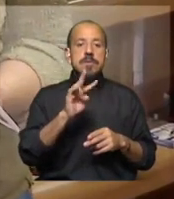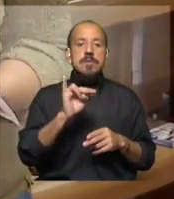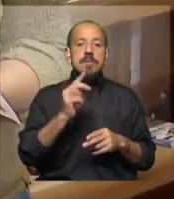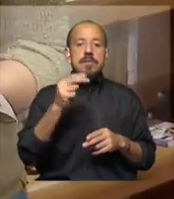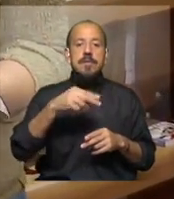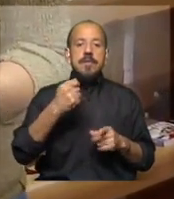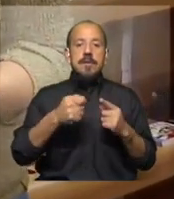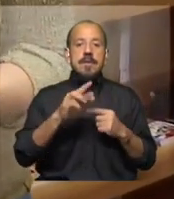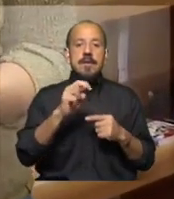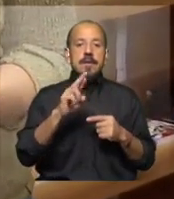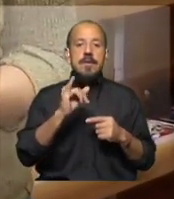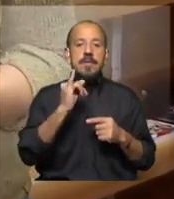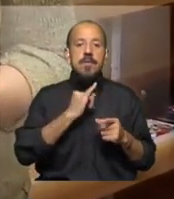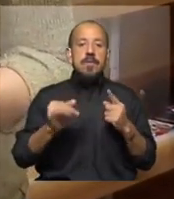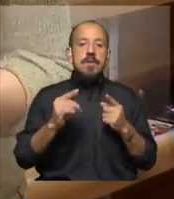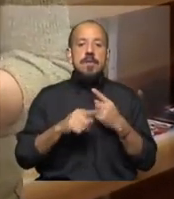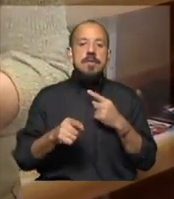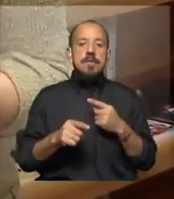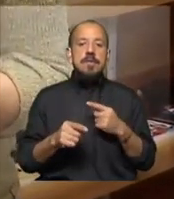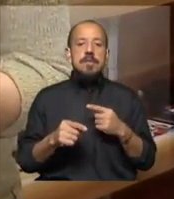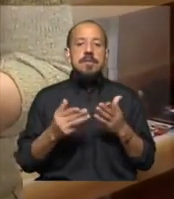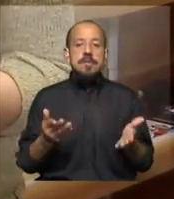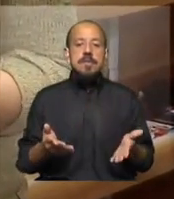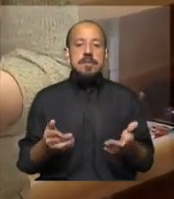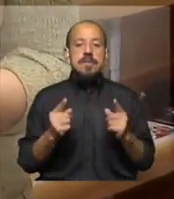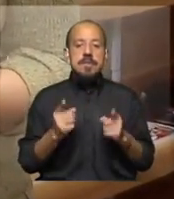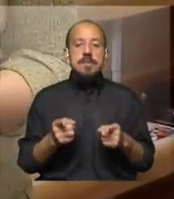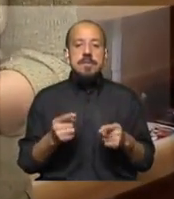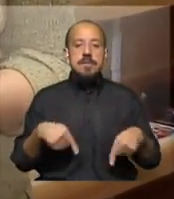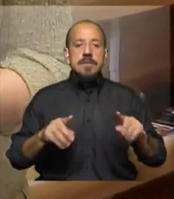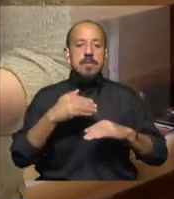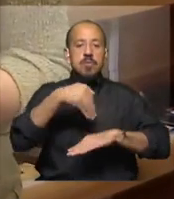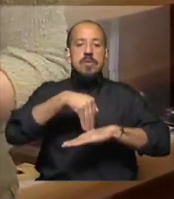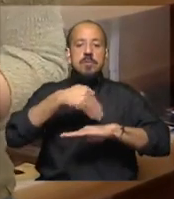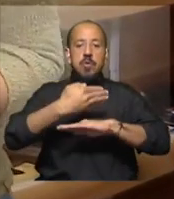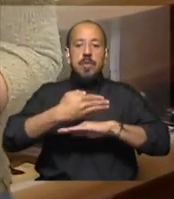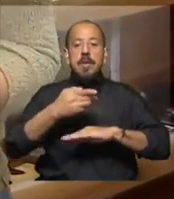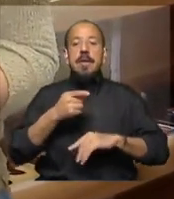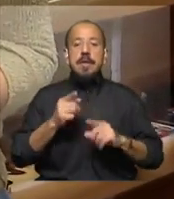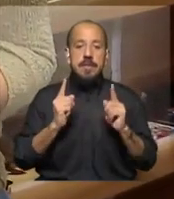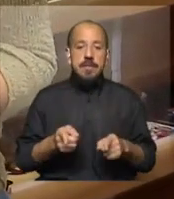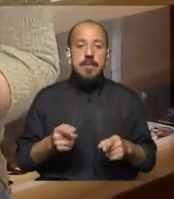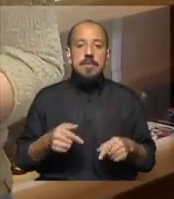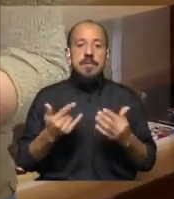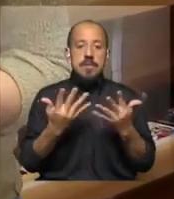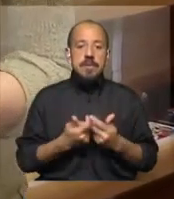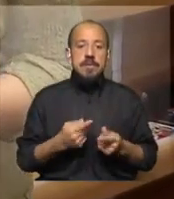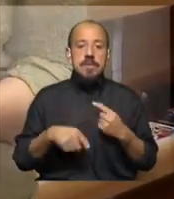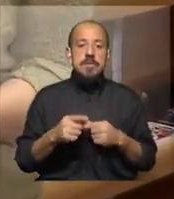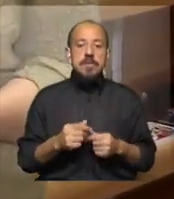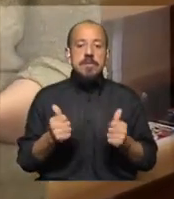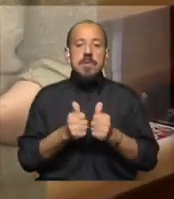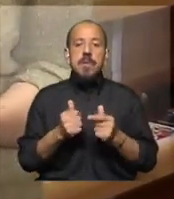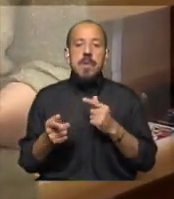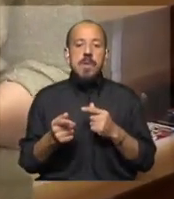una cantante intérprete y también decirles que entren en la página del municipio B que bueno realiza esto obviamente en conjunto